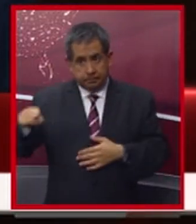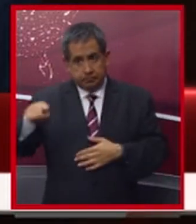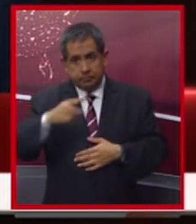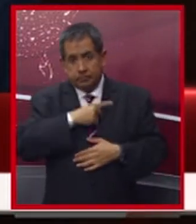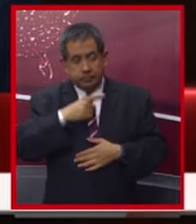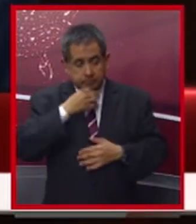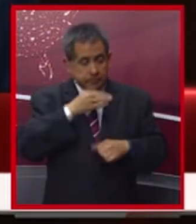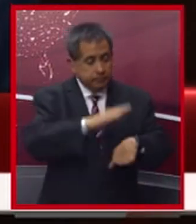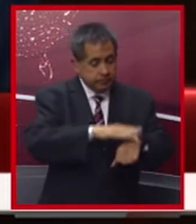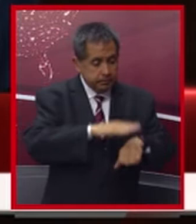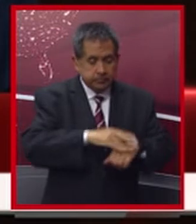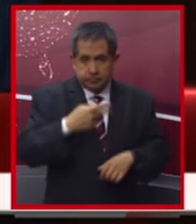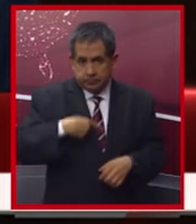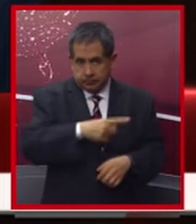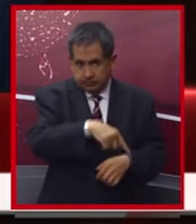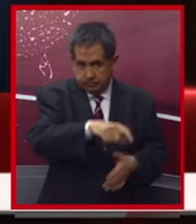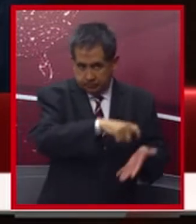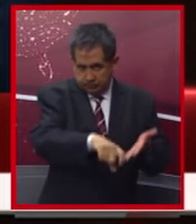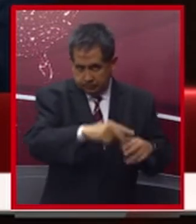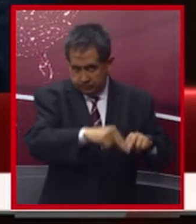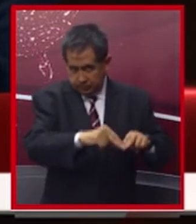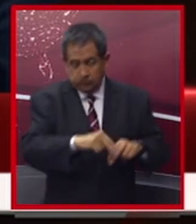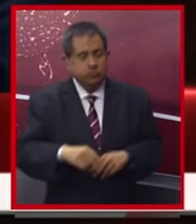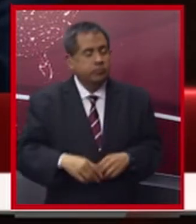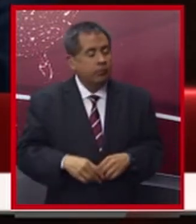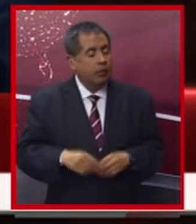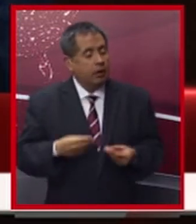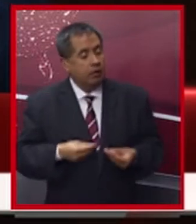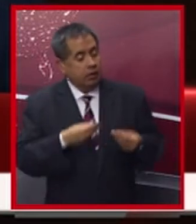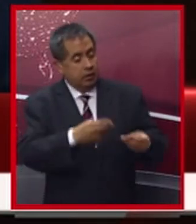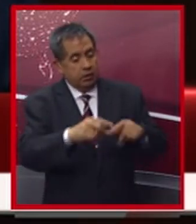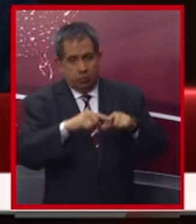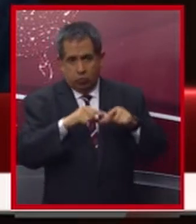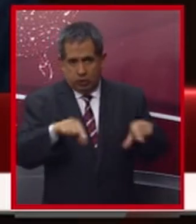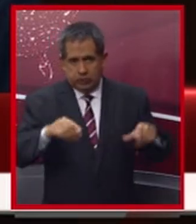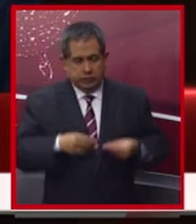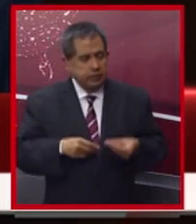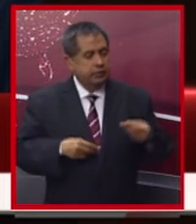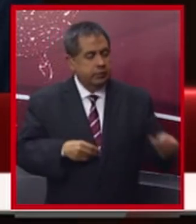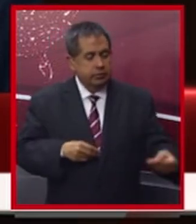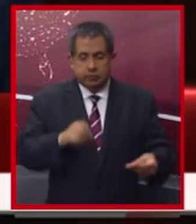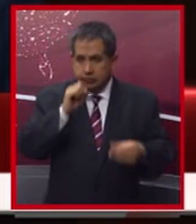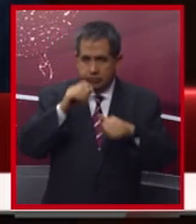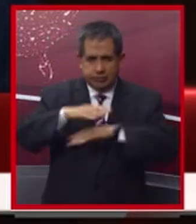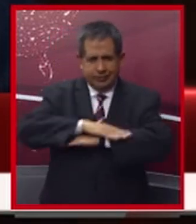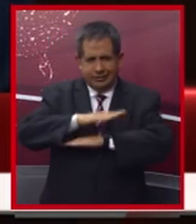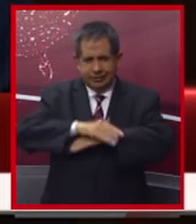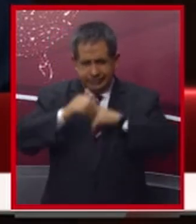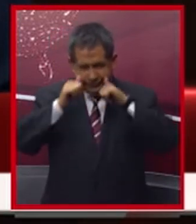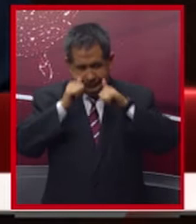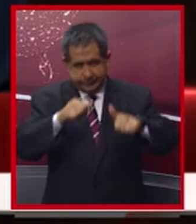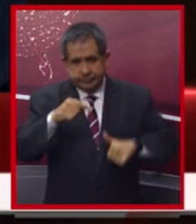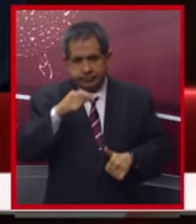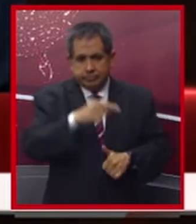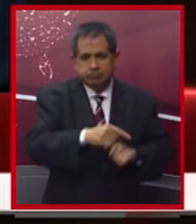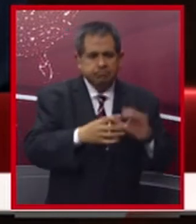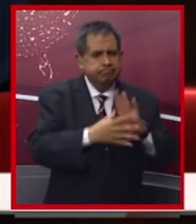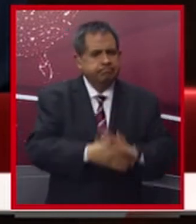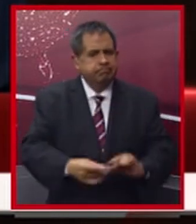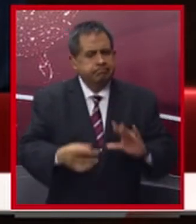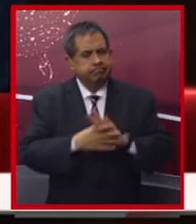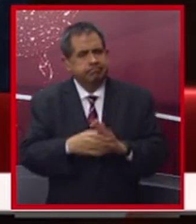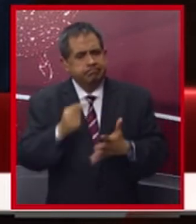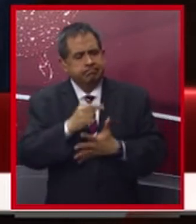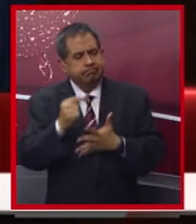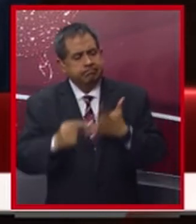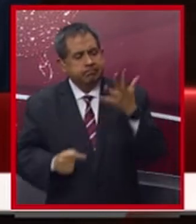los consumidores al momento de la compra del boleto y en los módulos de atención al pasajero acerca